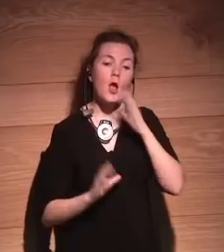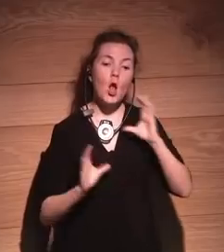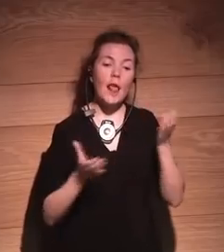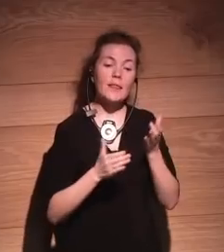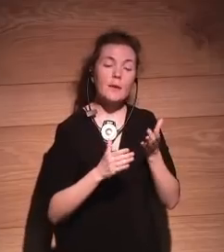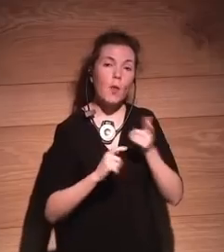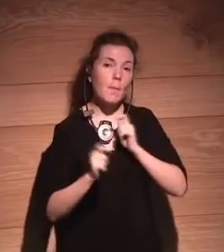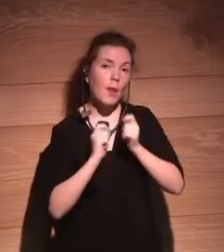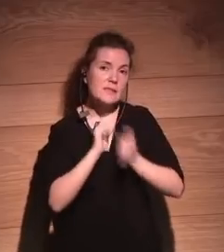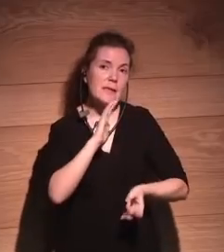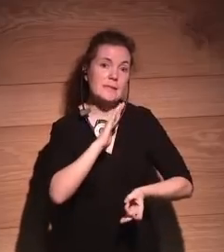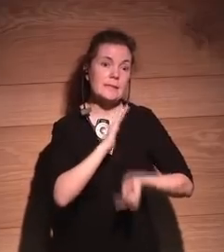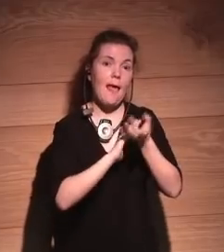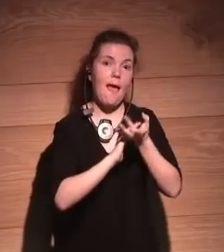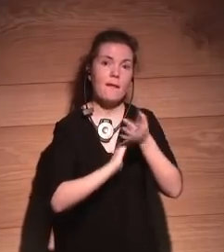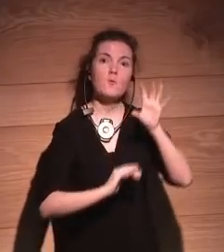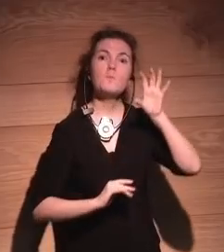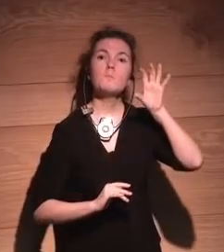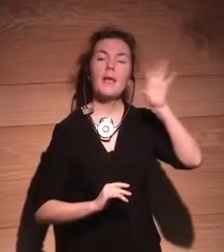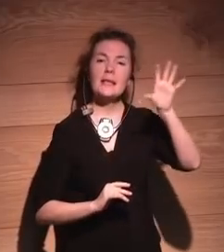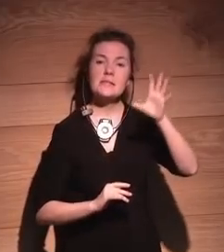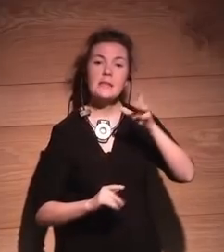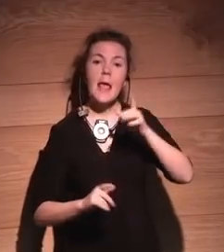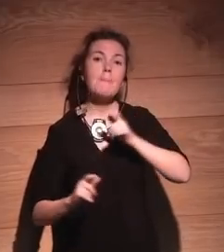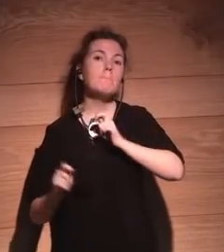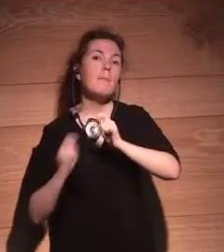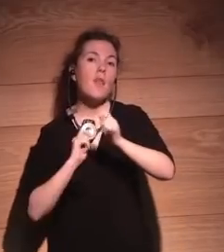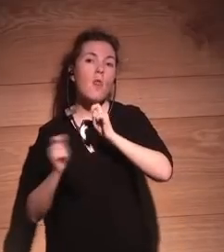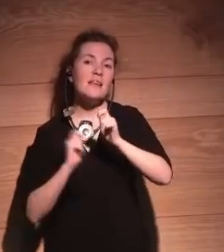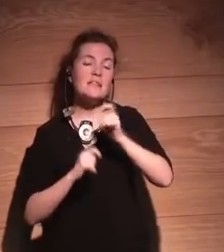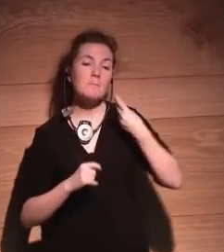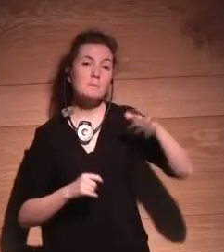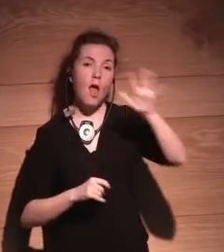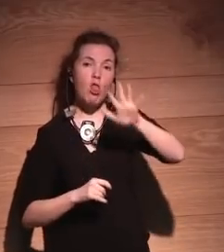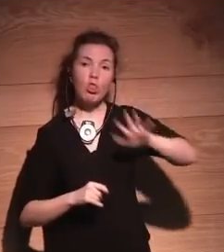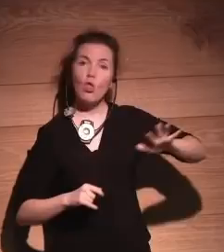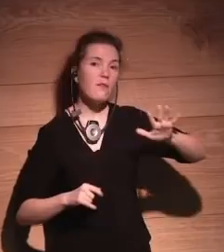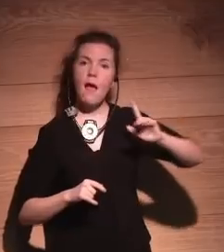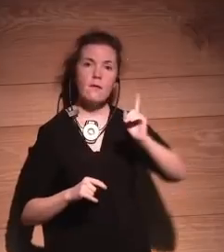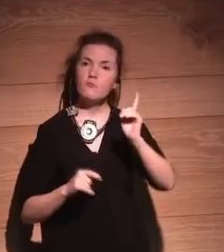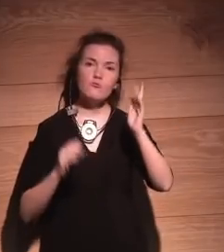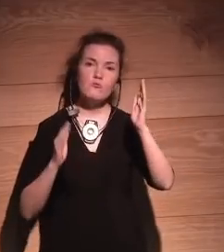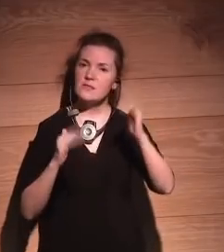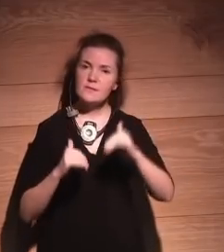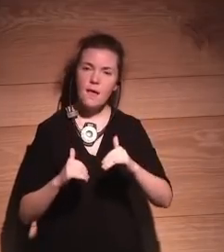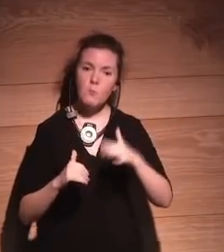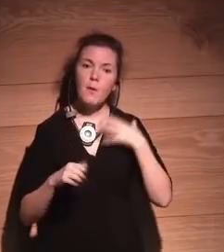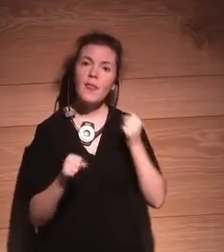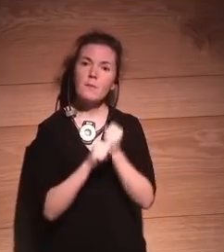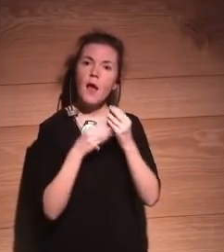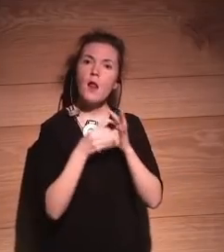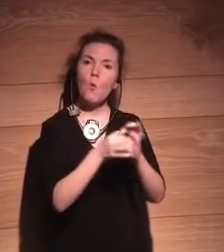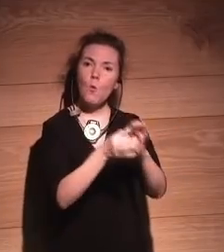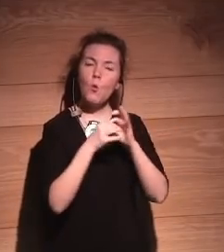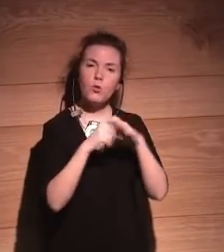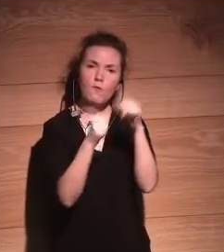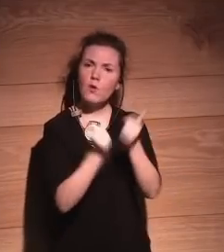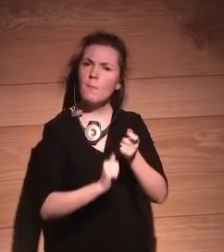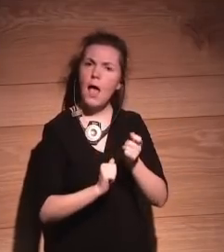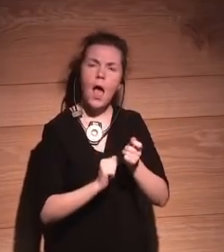de periodistas en un país, periodistas que no están en la misma región. Simplemente se puede trabajar juntos de forma